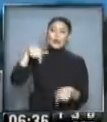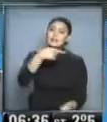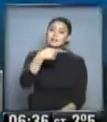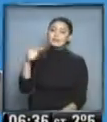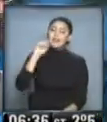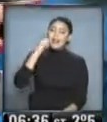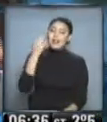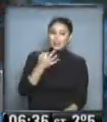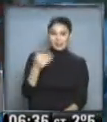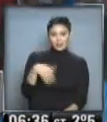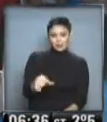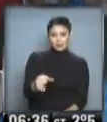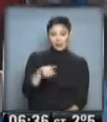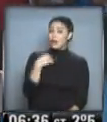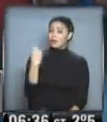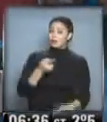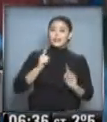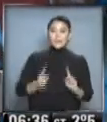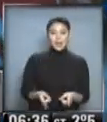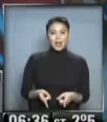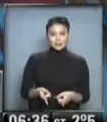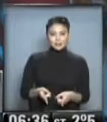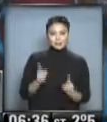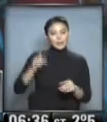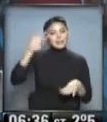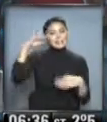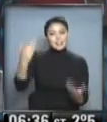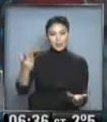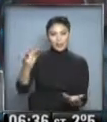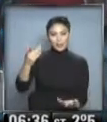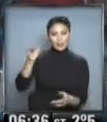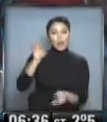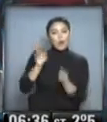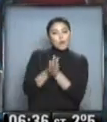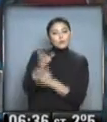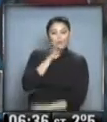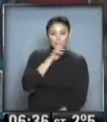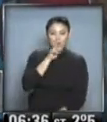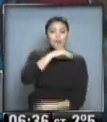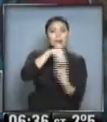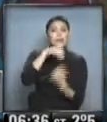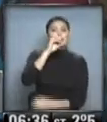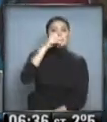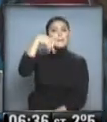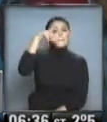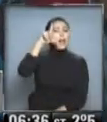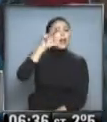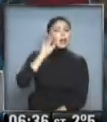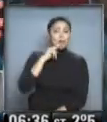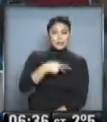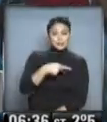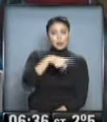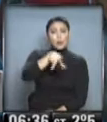linda semana. Nosotros nos sumamos al saludo de Luli para la familia Melo, para toda la familia allí en